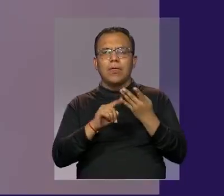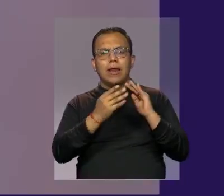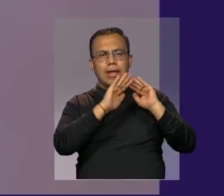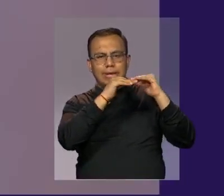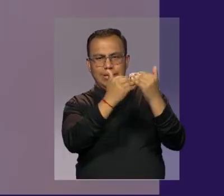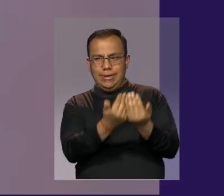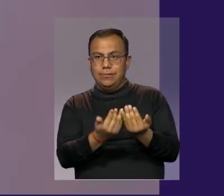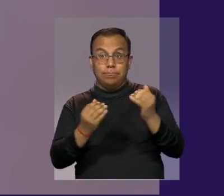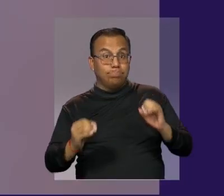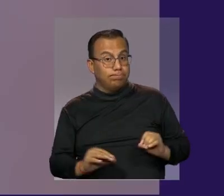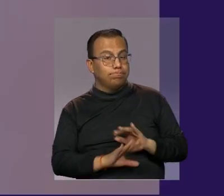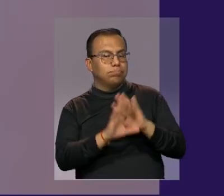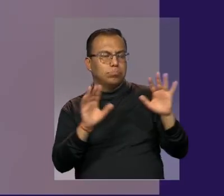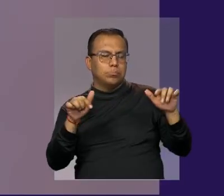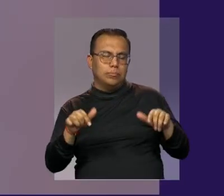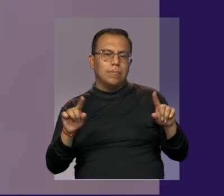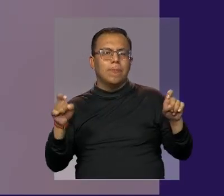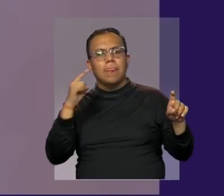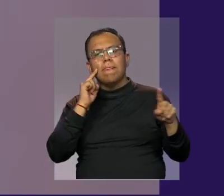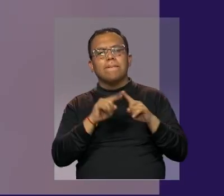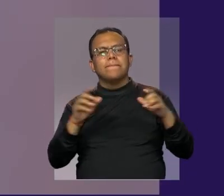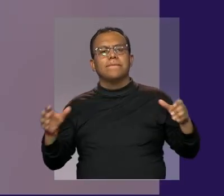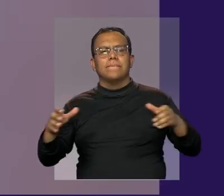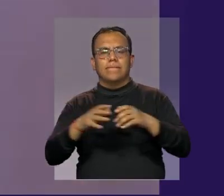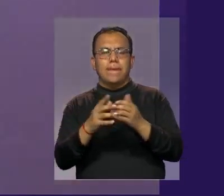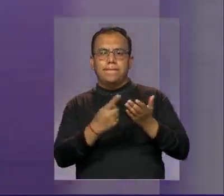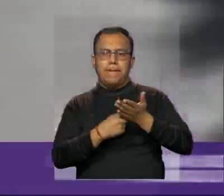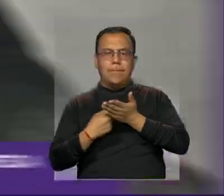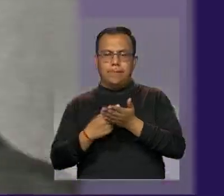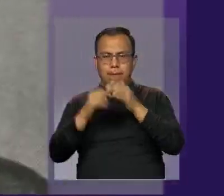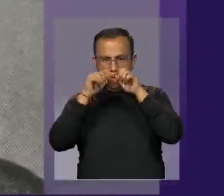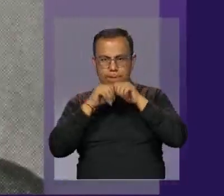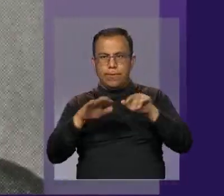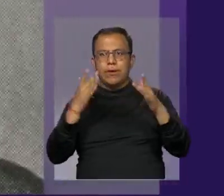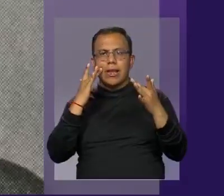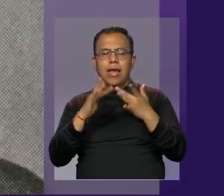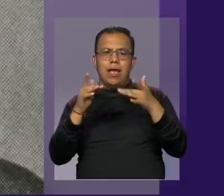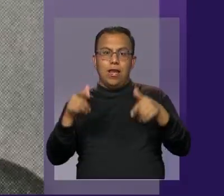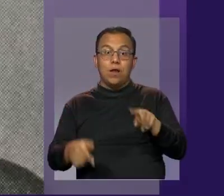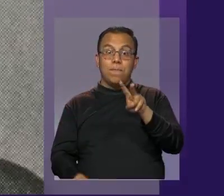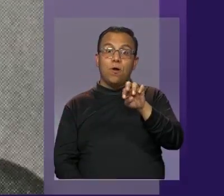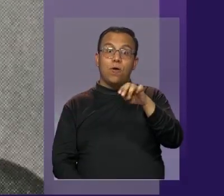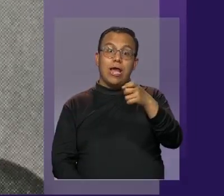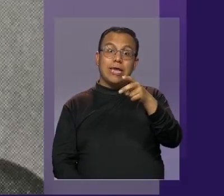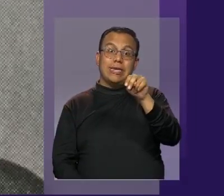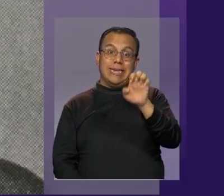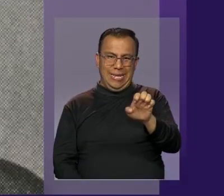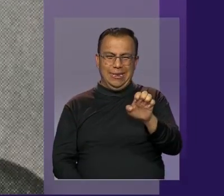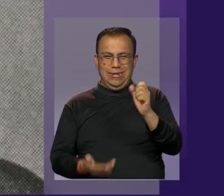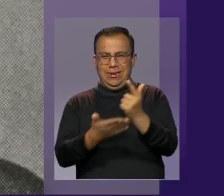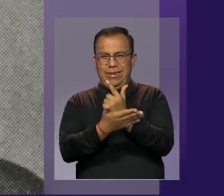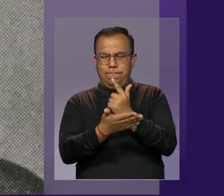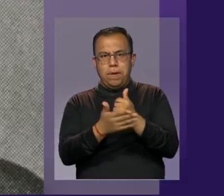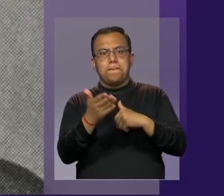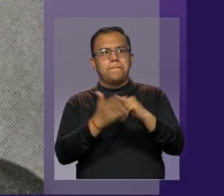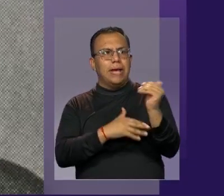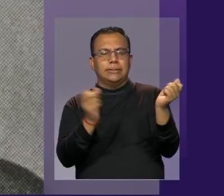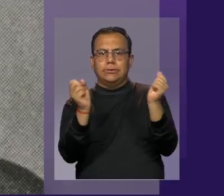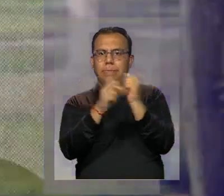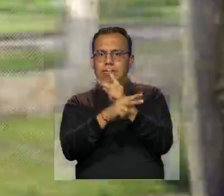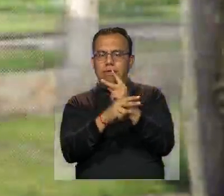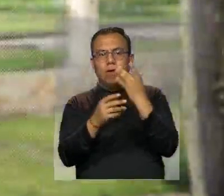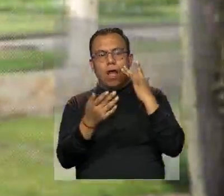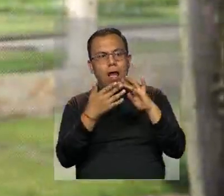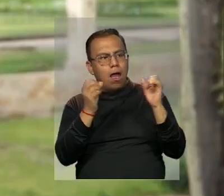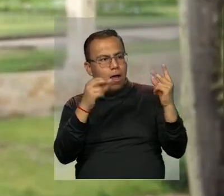literatura, por supuesto, formas de poner en la conversación pública a la vorágine como una de las grandes metáforas de lo que